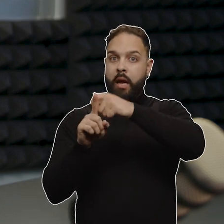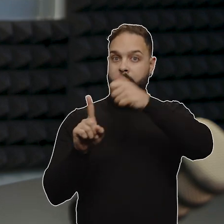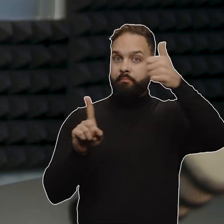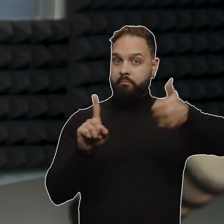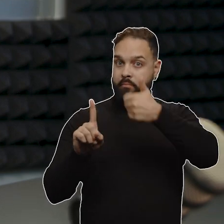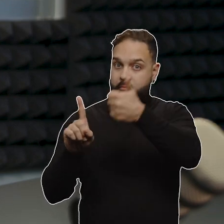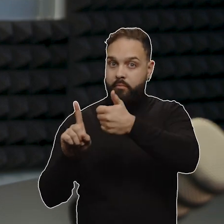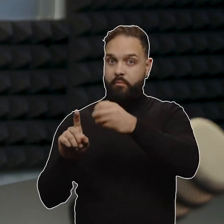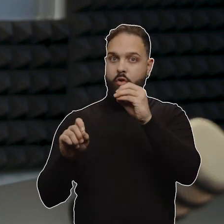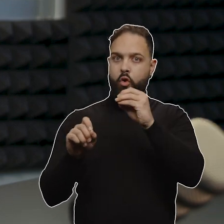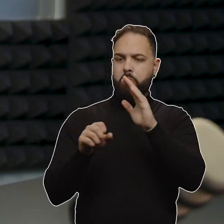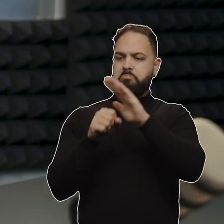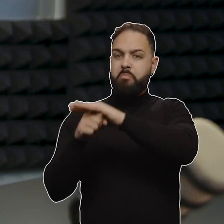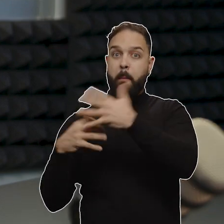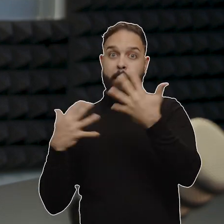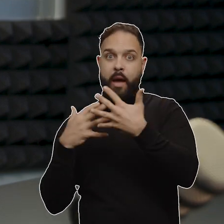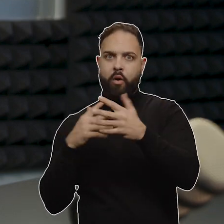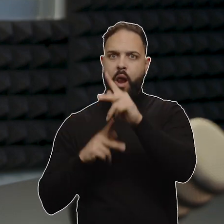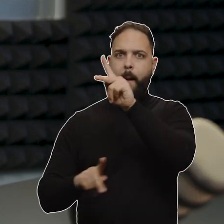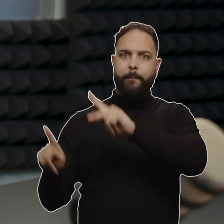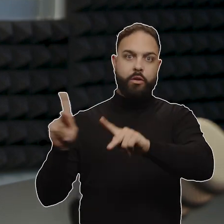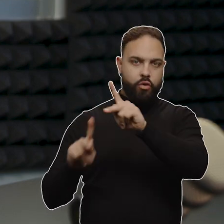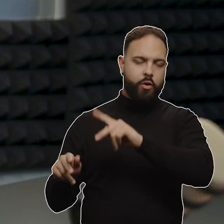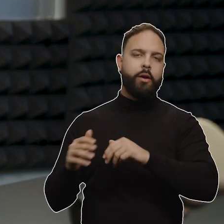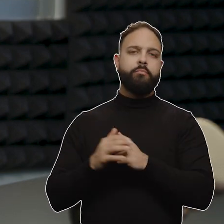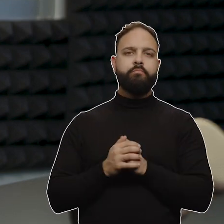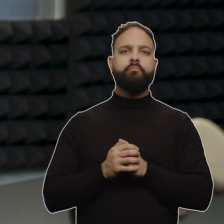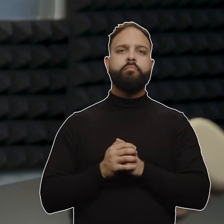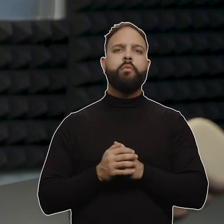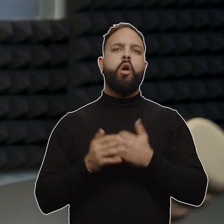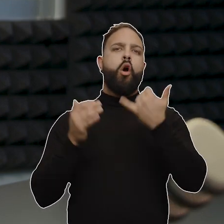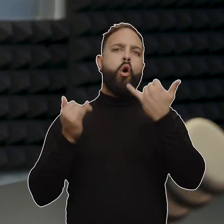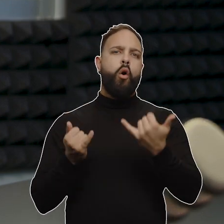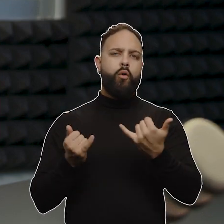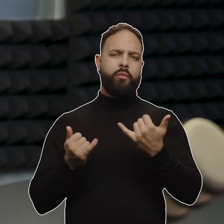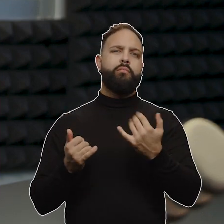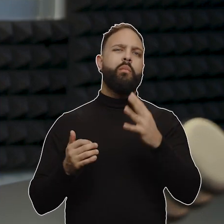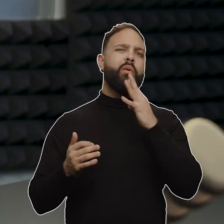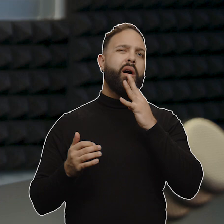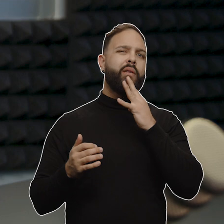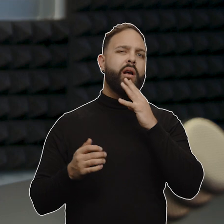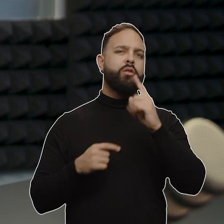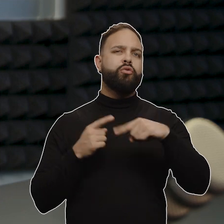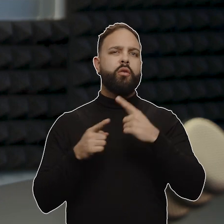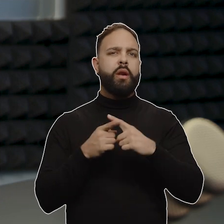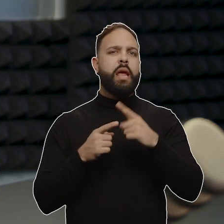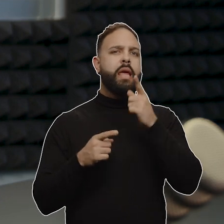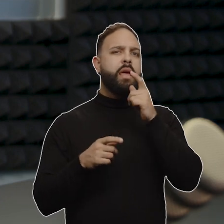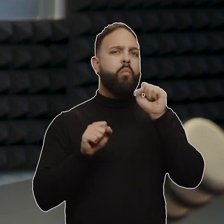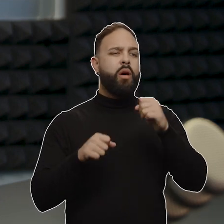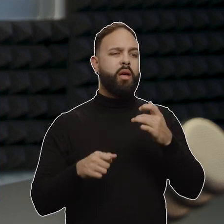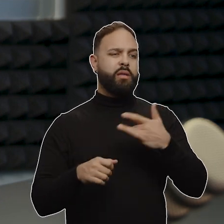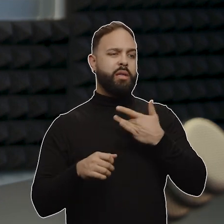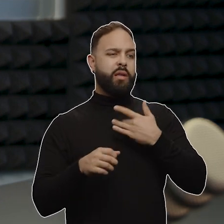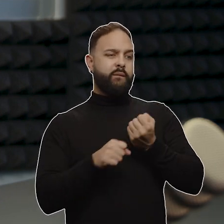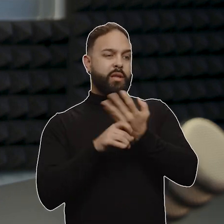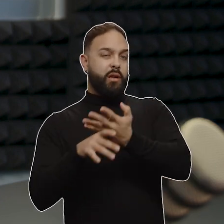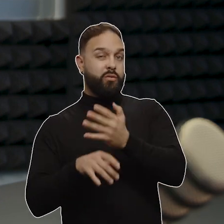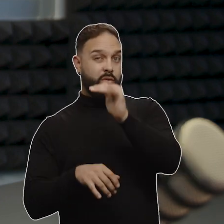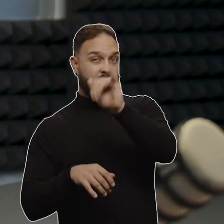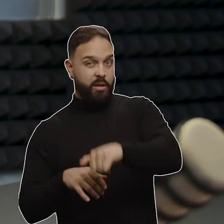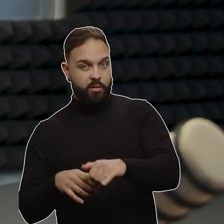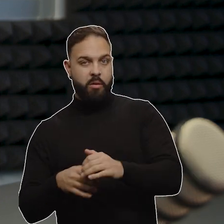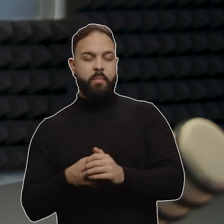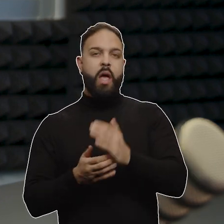acosar, acechar, intimidar o ocasionar miedo en las personas. Hoy hablaremos sobre quiénes pueden ser víctimas de este tipo